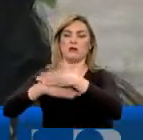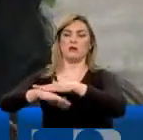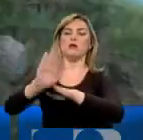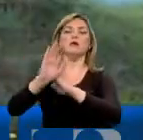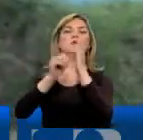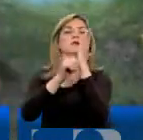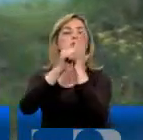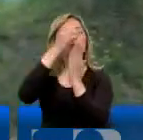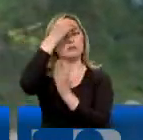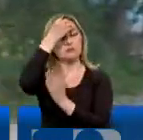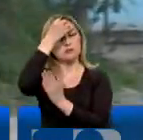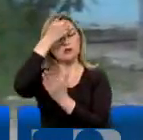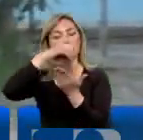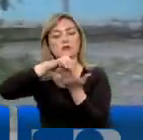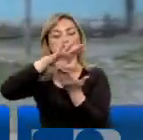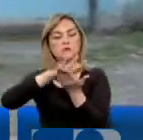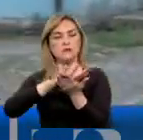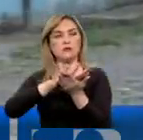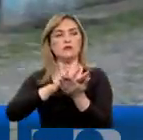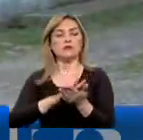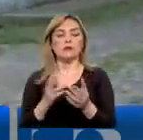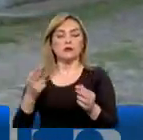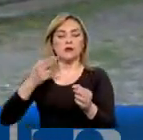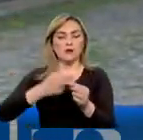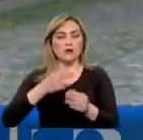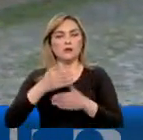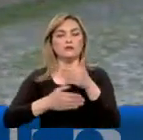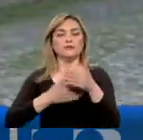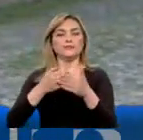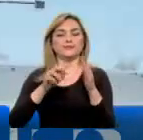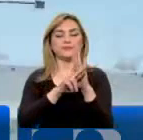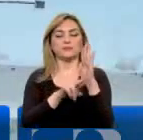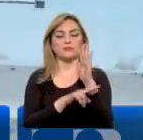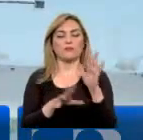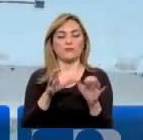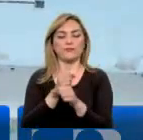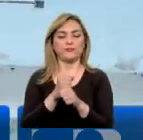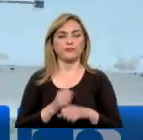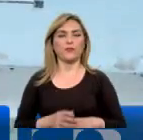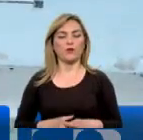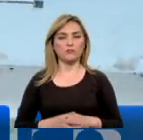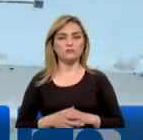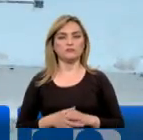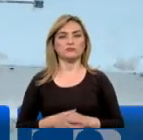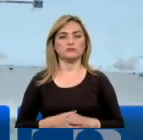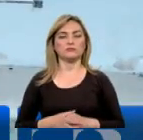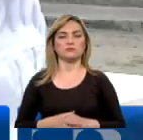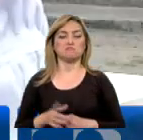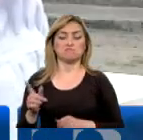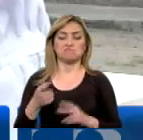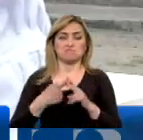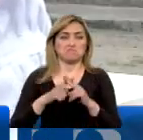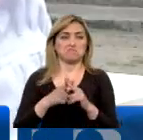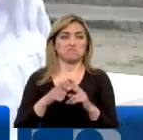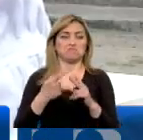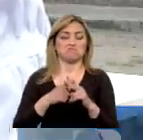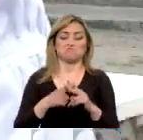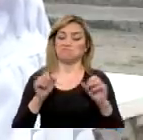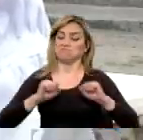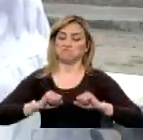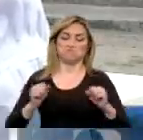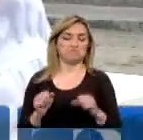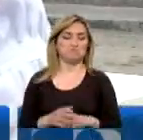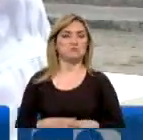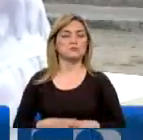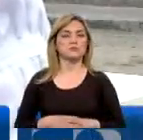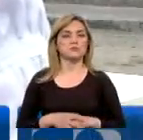de Educación para implementar un retorno presencial con todos los protocolos. Ellos están listos para empezar. Sí, habría la